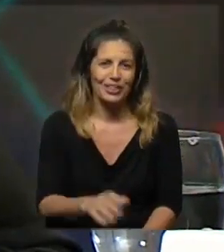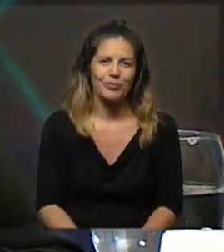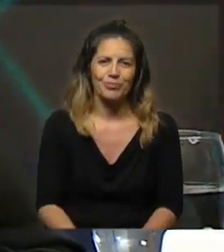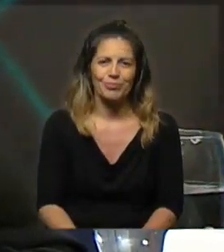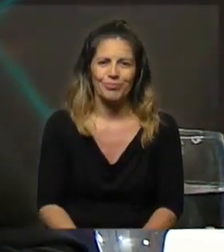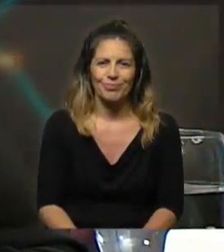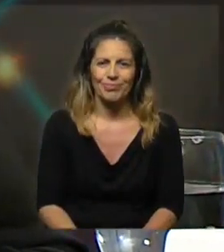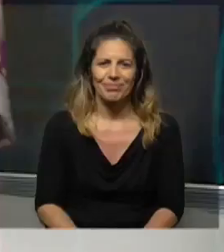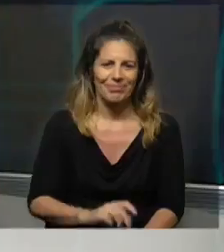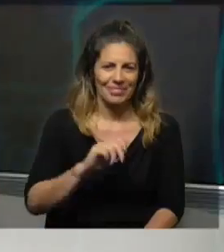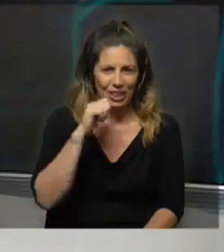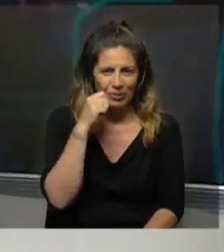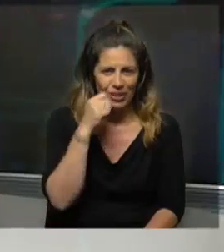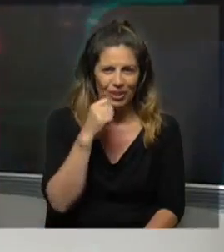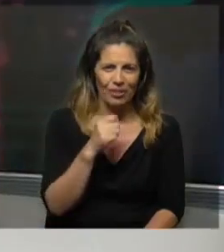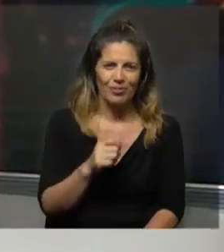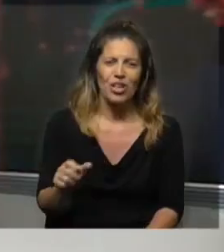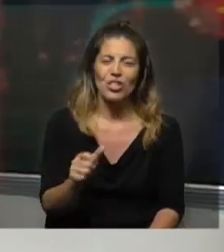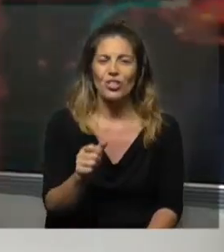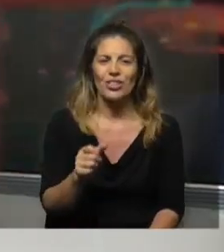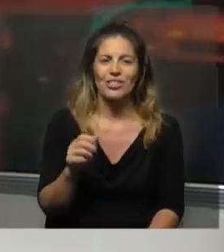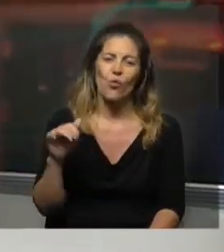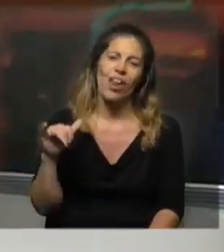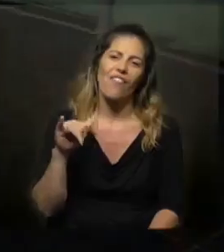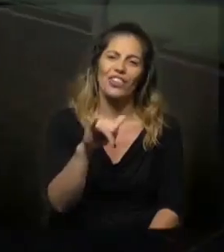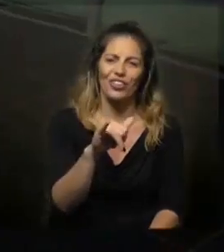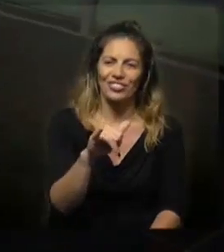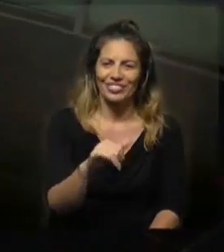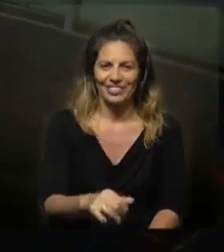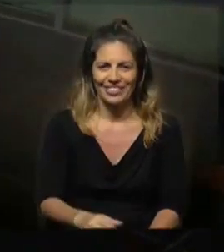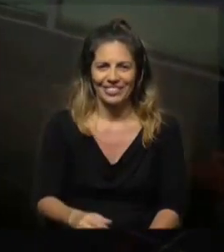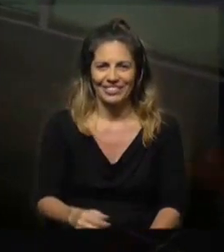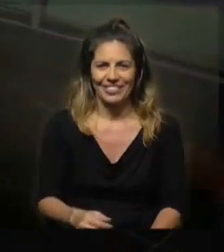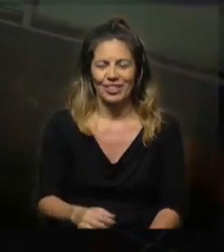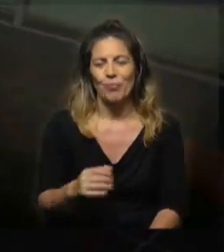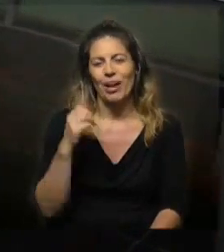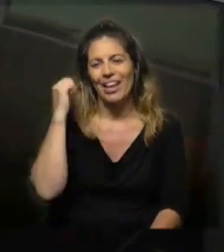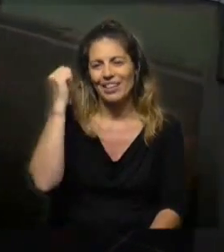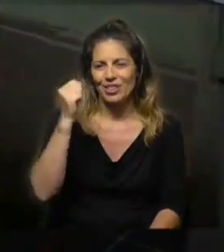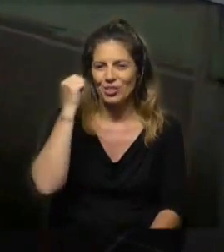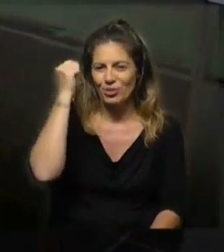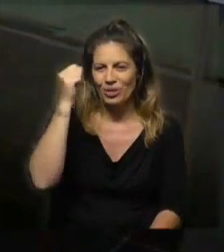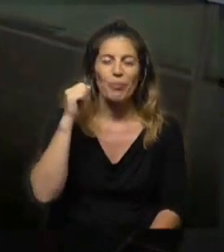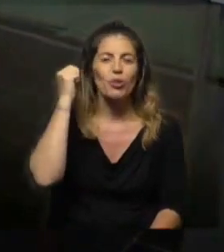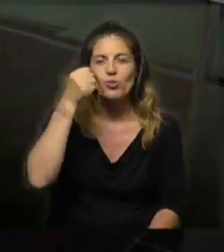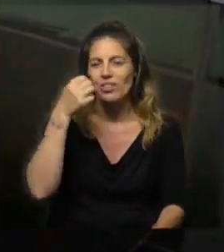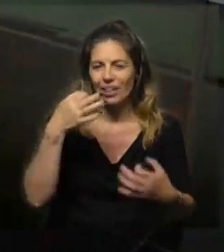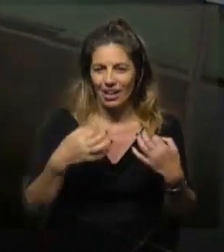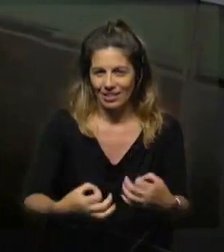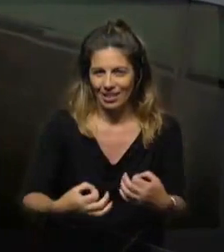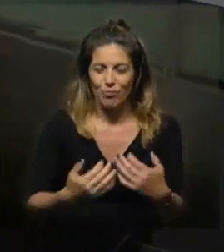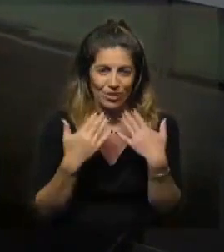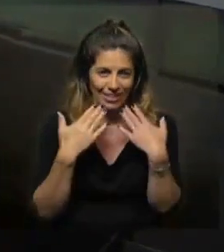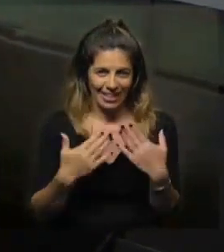gusto un avión porque acá hacemos muchos aviones y es para que sueñe y todos sus sueños se hagan realidad